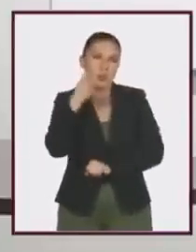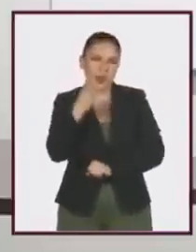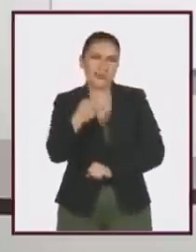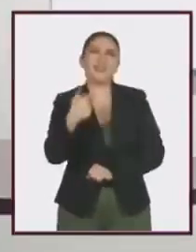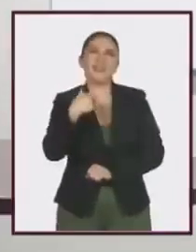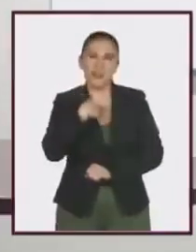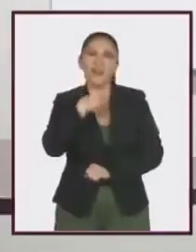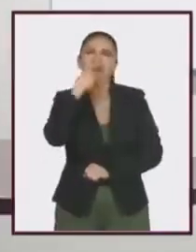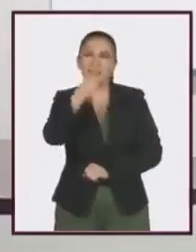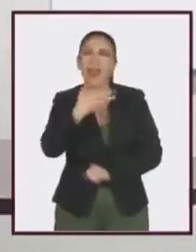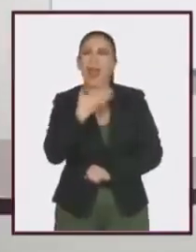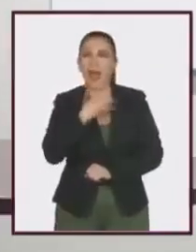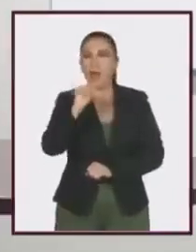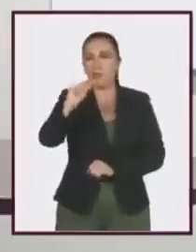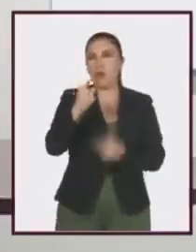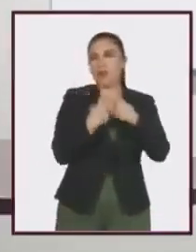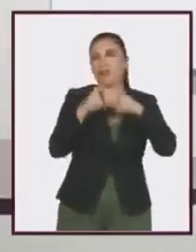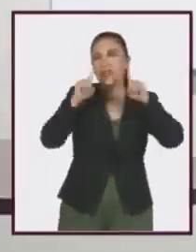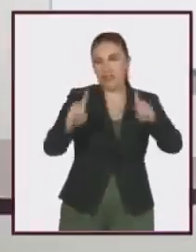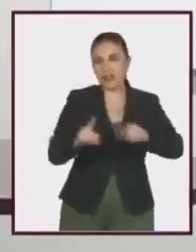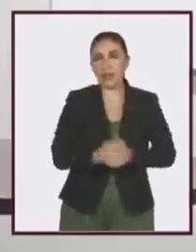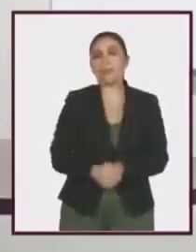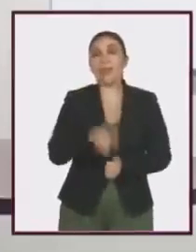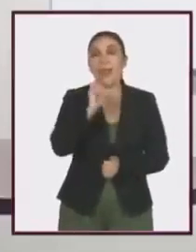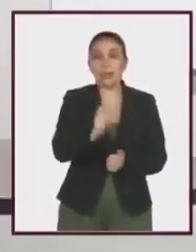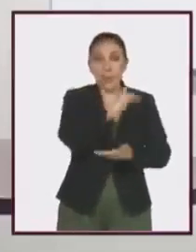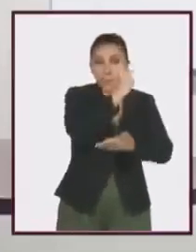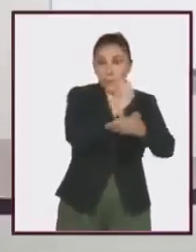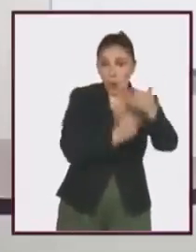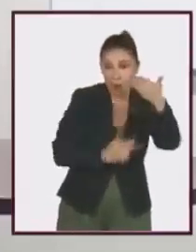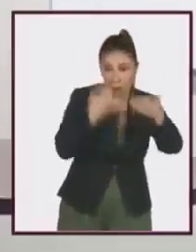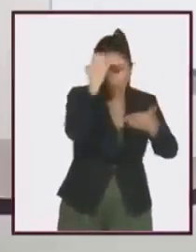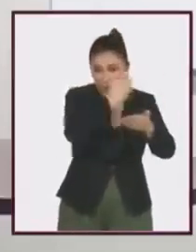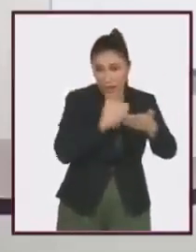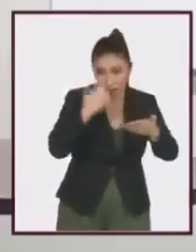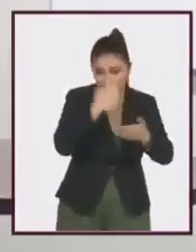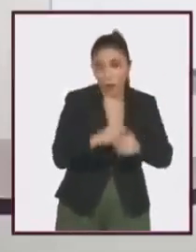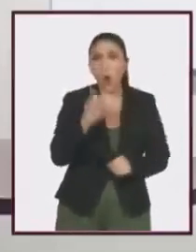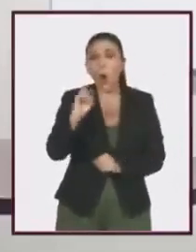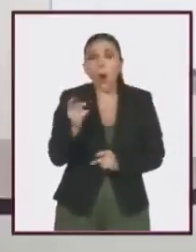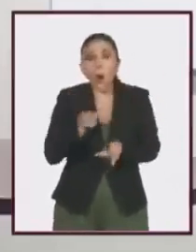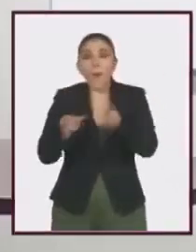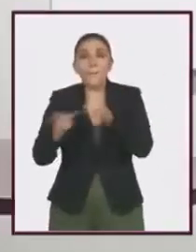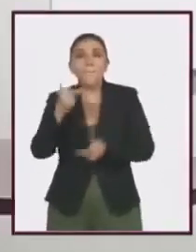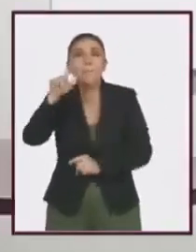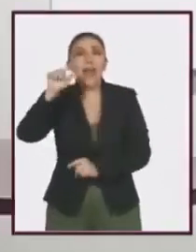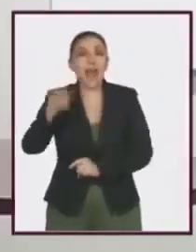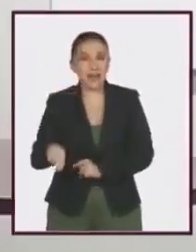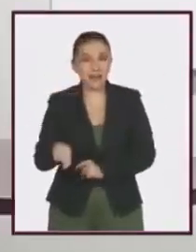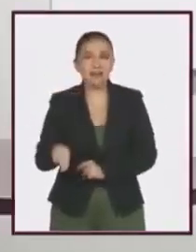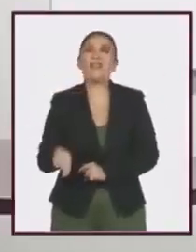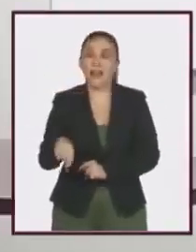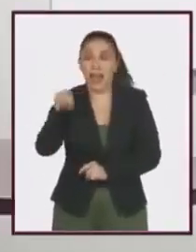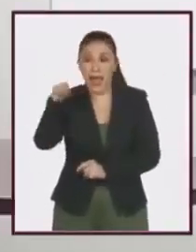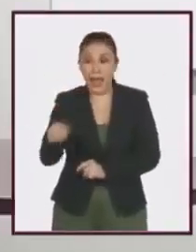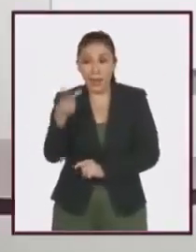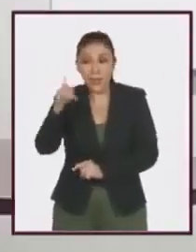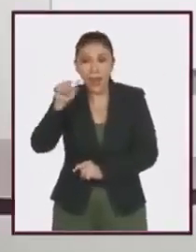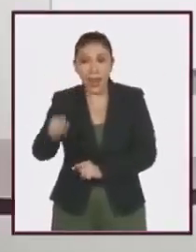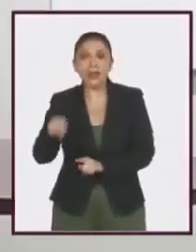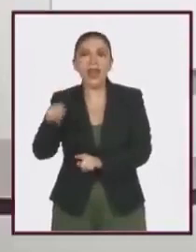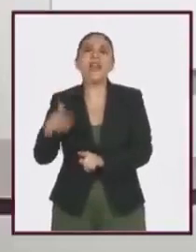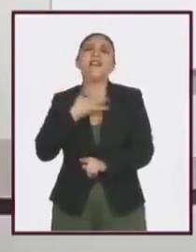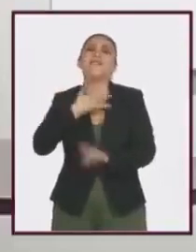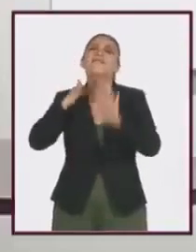una diferenciación entre el programa analítico y la planeación didáctica. En la planeación didáctica es donde